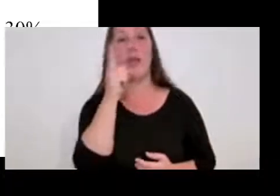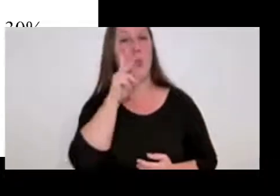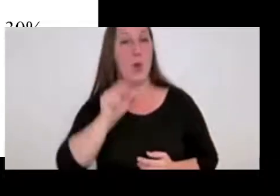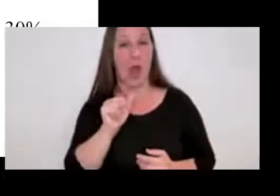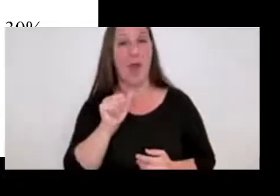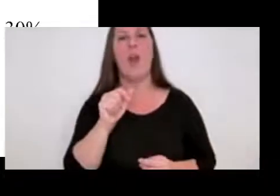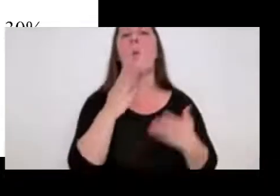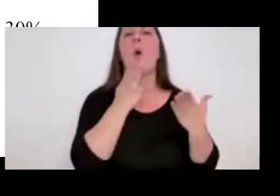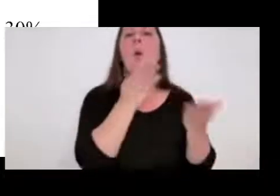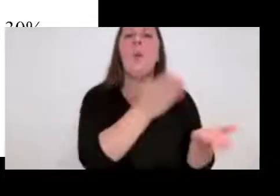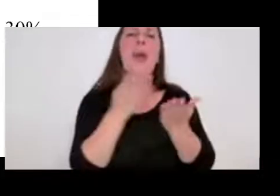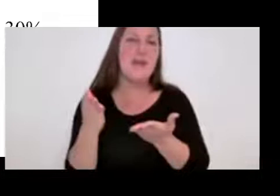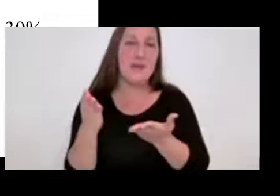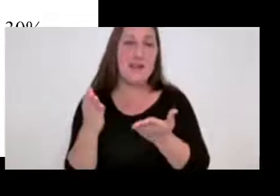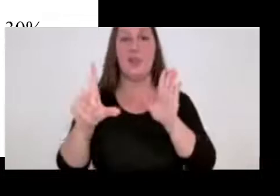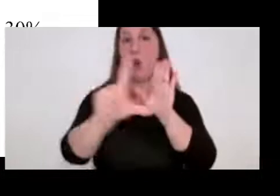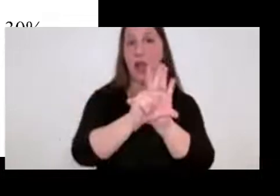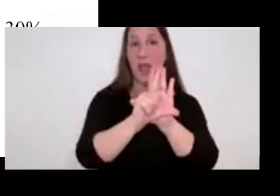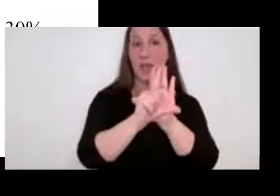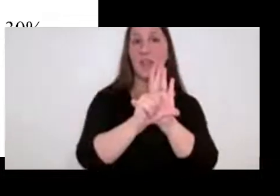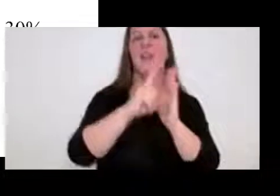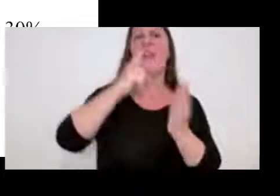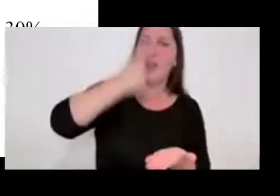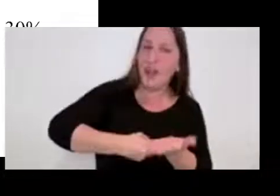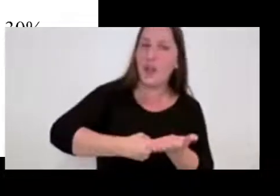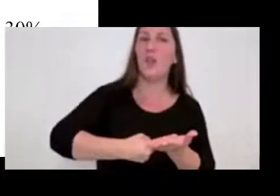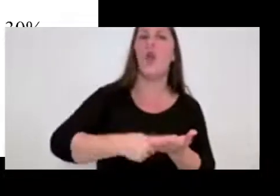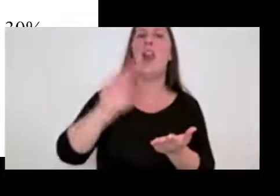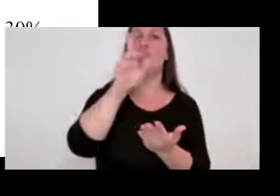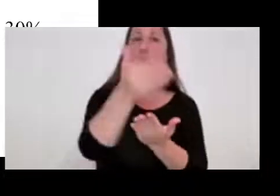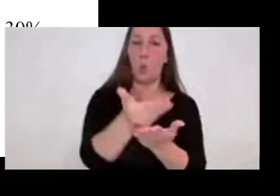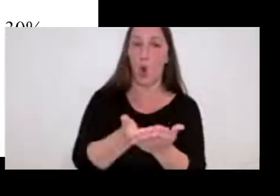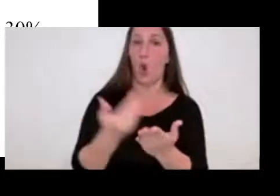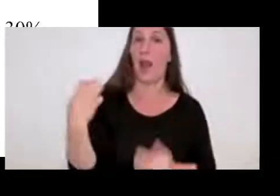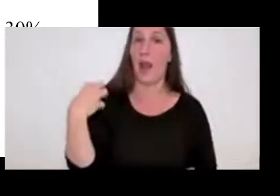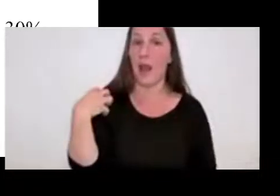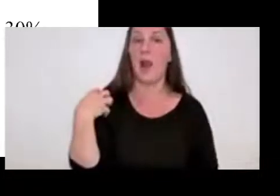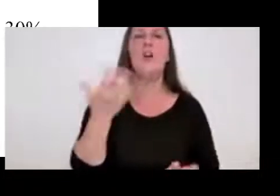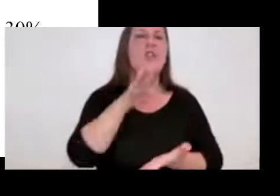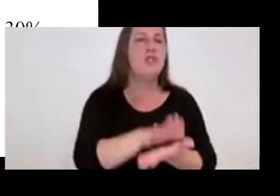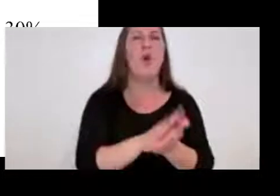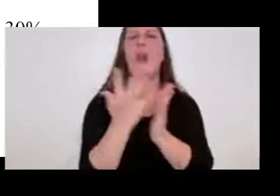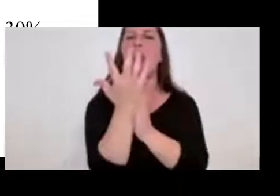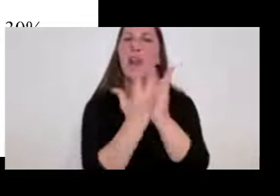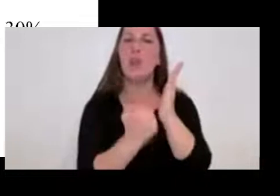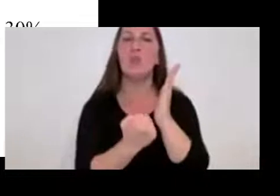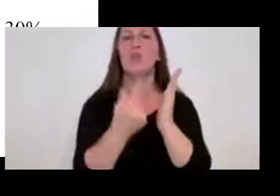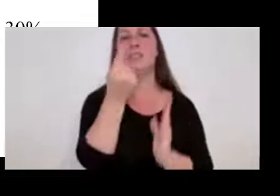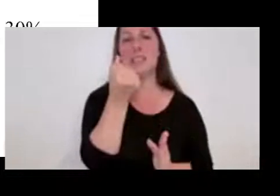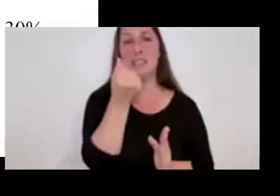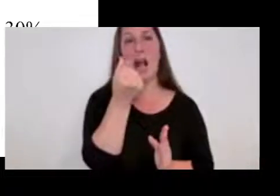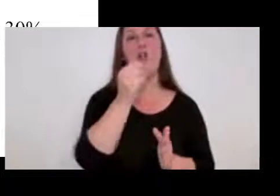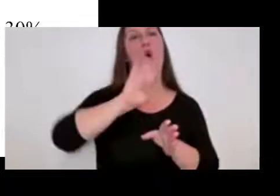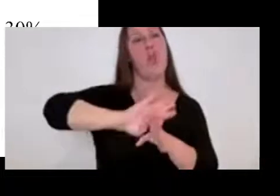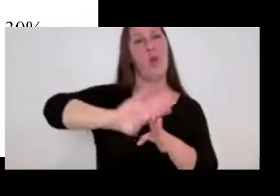beneficio que prevé la ley, su decreto y la resolución general respecto de la reducción del saldo deudor